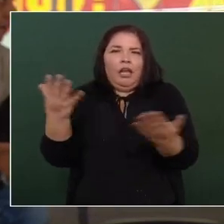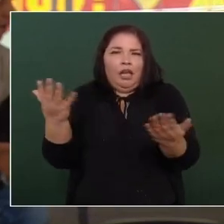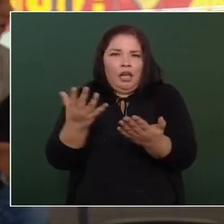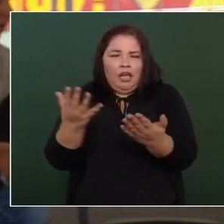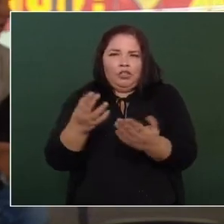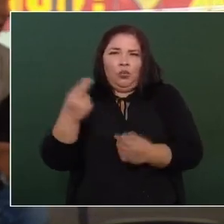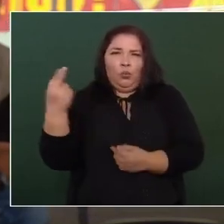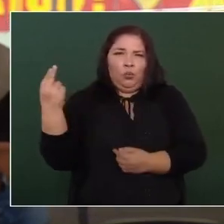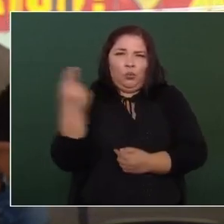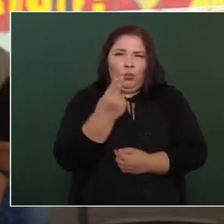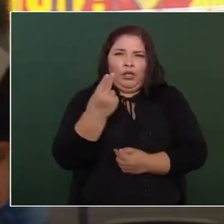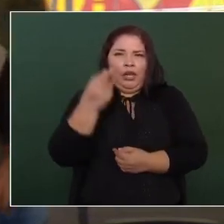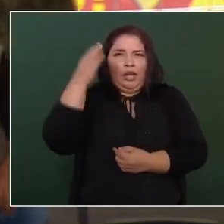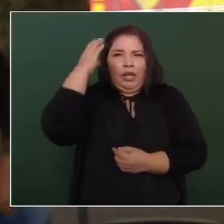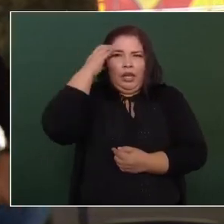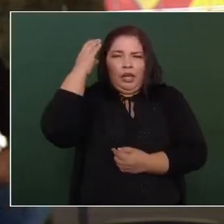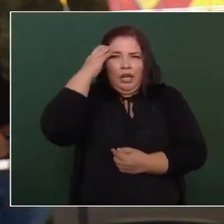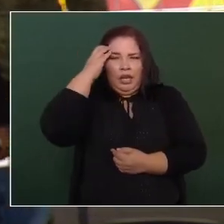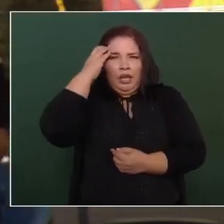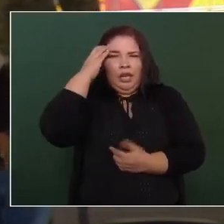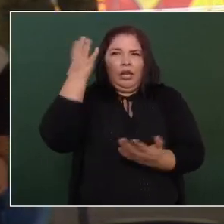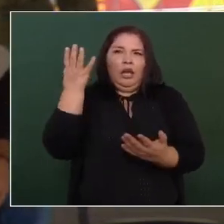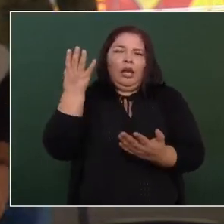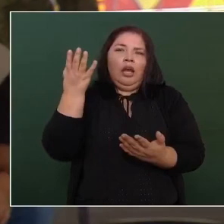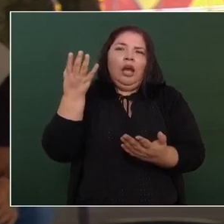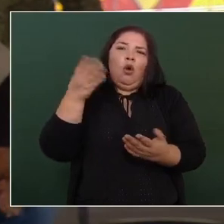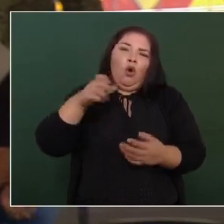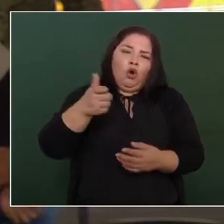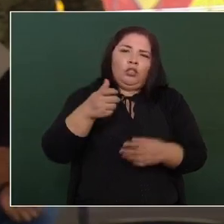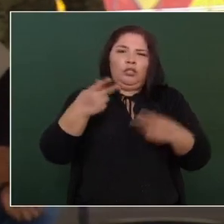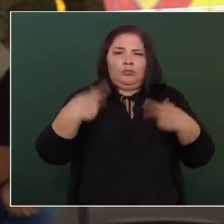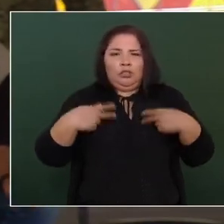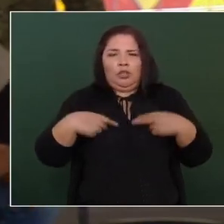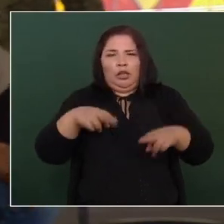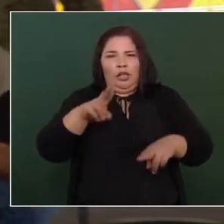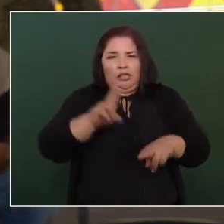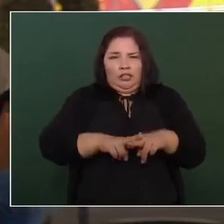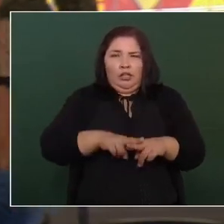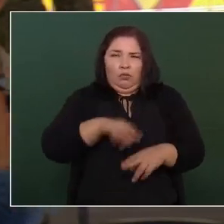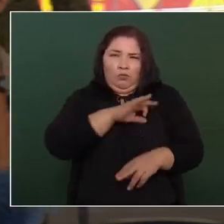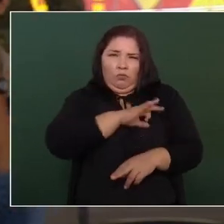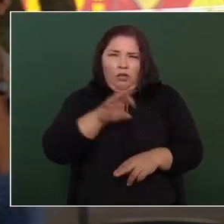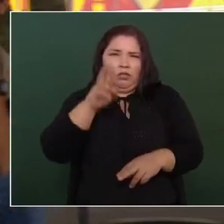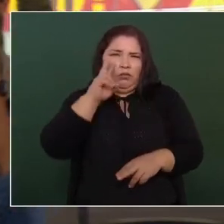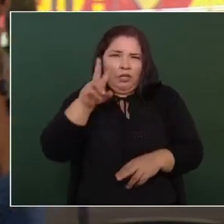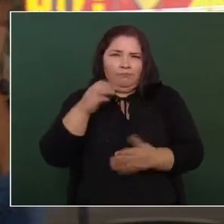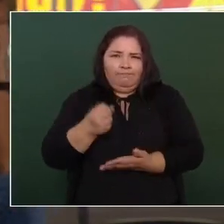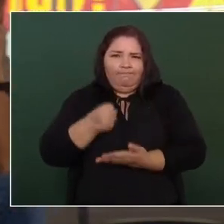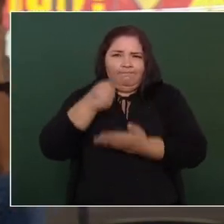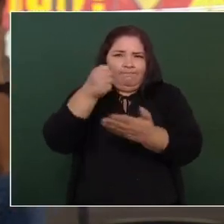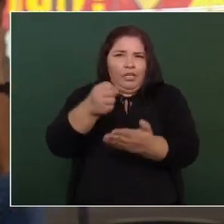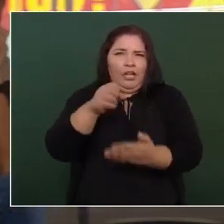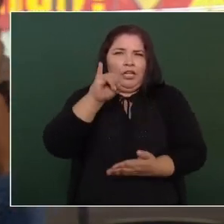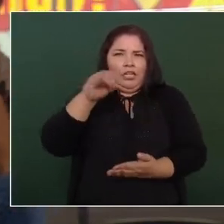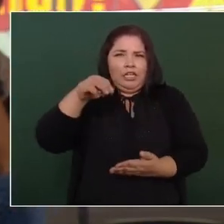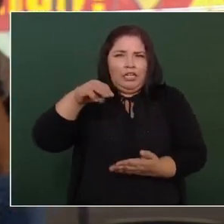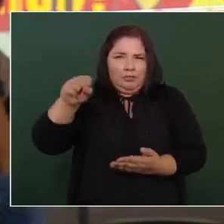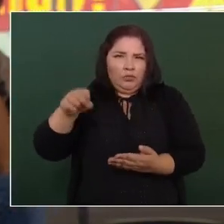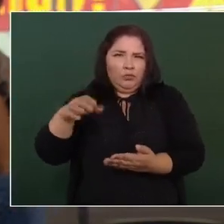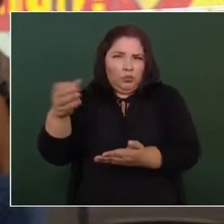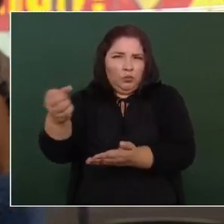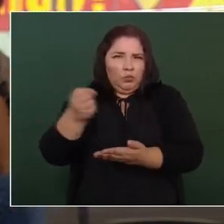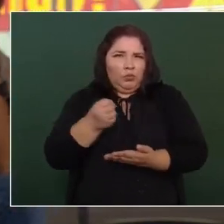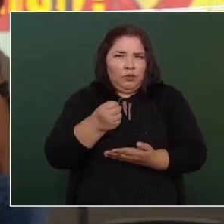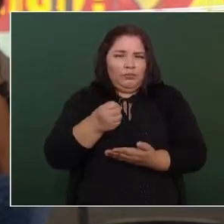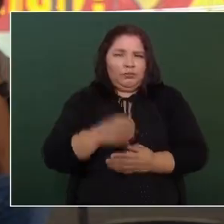área de urgencias en camas en algunos casos y en otros en sillas? ¿Podrá haber alguna inversión antes de que usted se vaya? Sí.